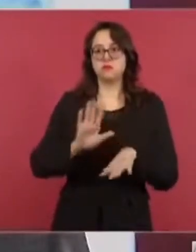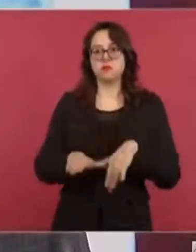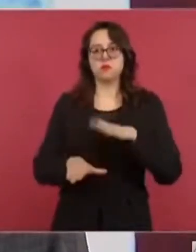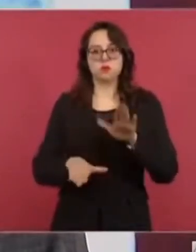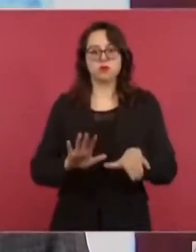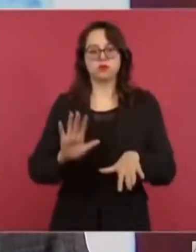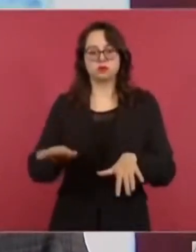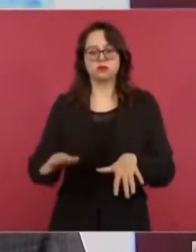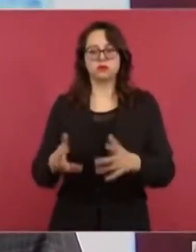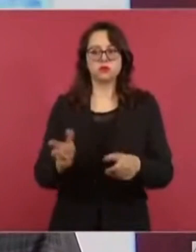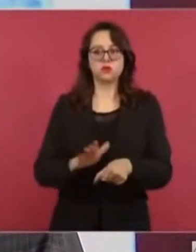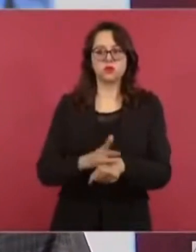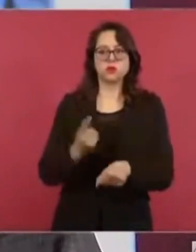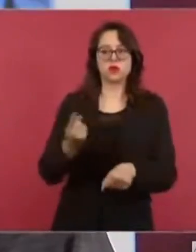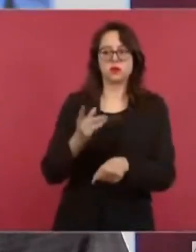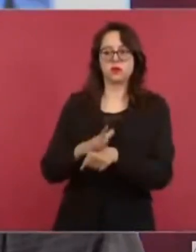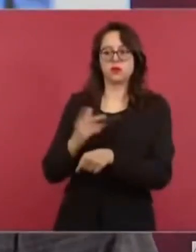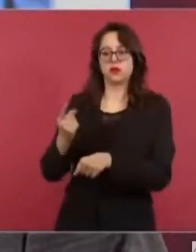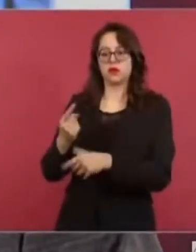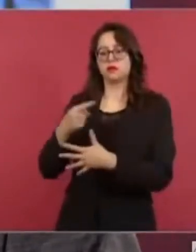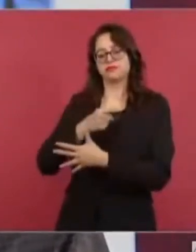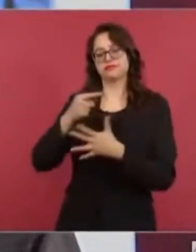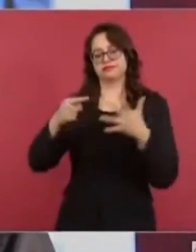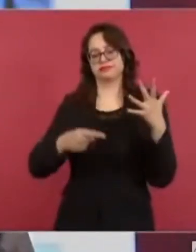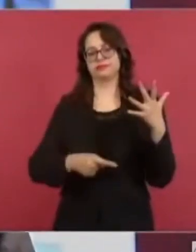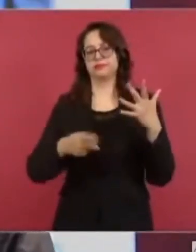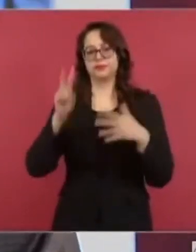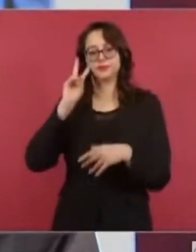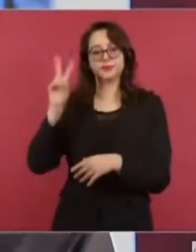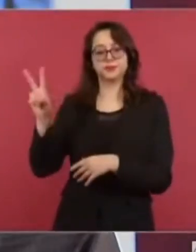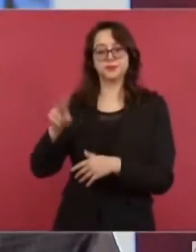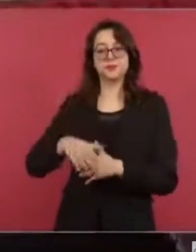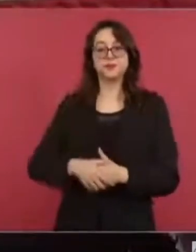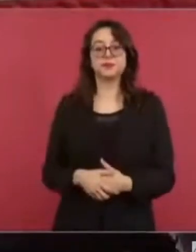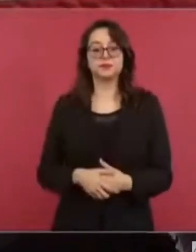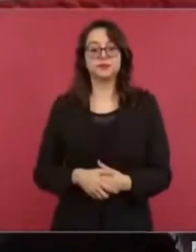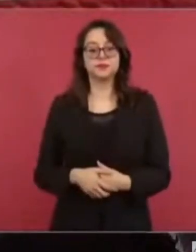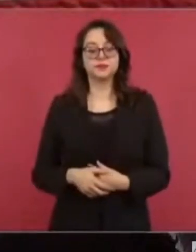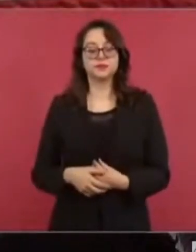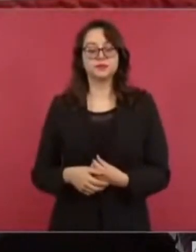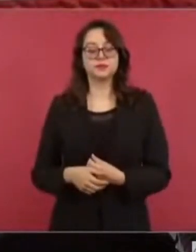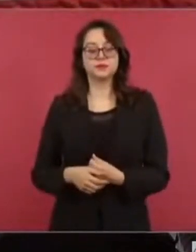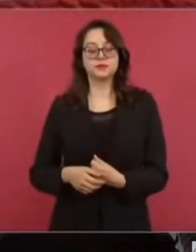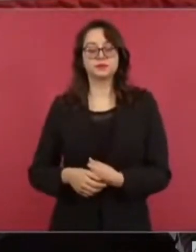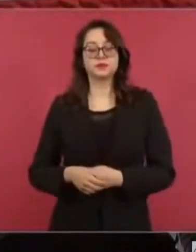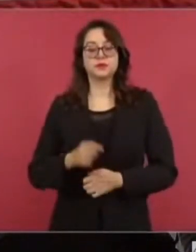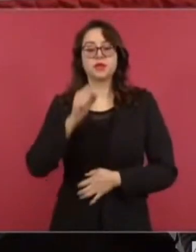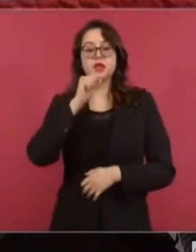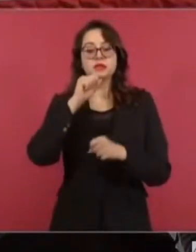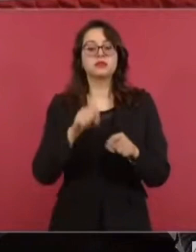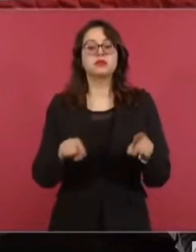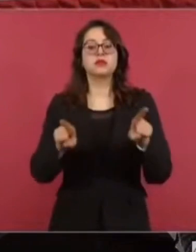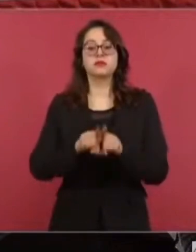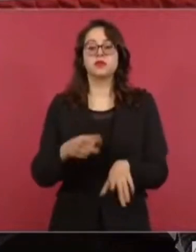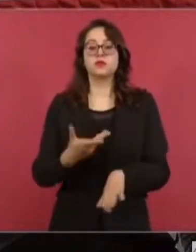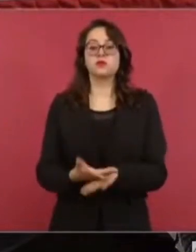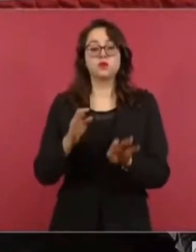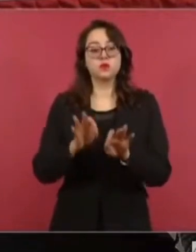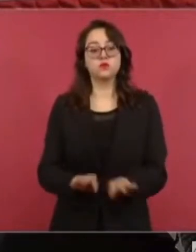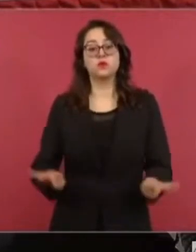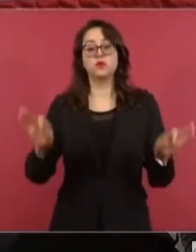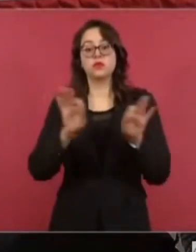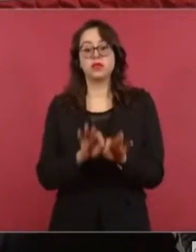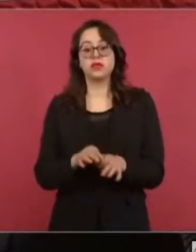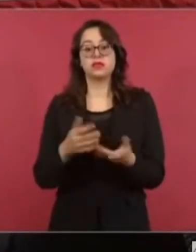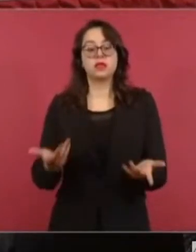esta necesidad de consulta. Ha sido muy importante el contar con traslados de pacientes. En la